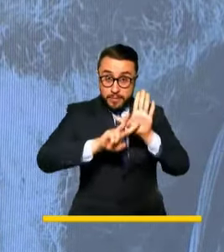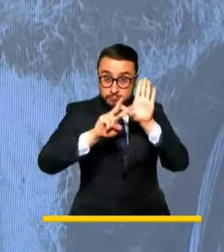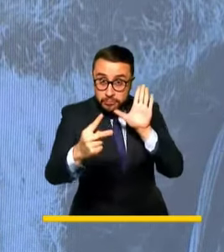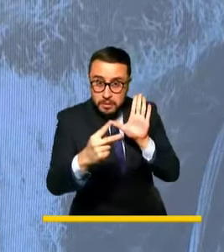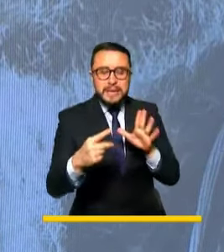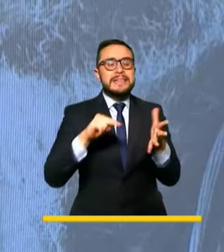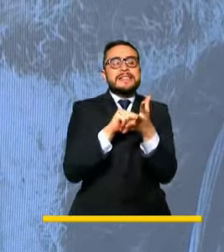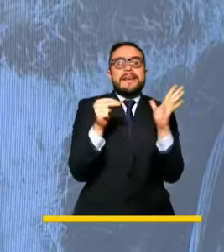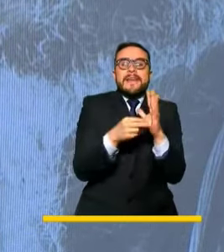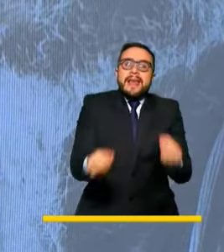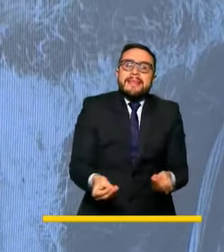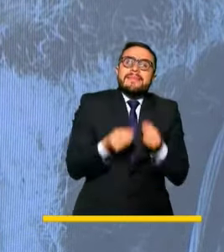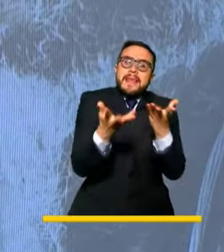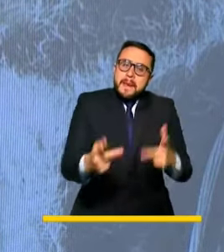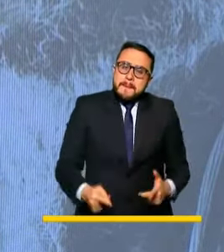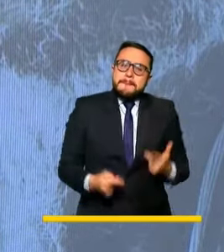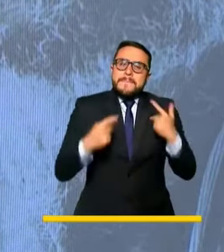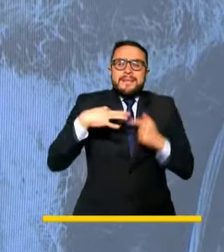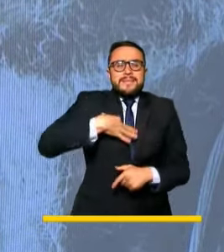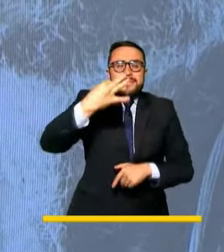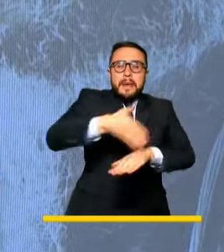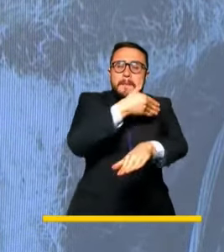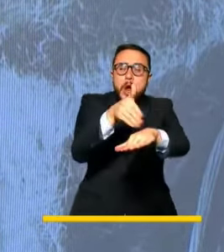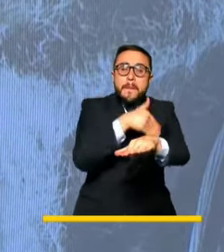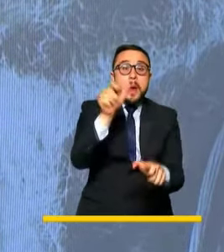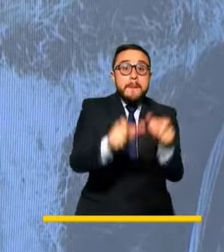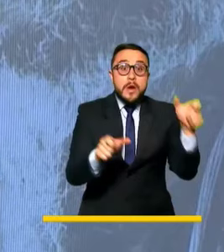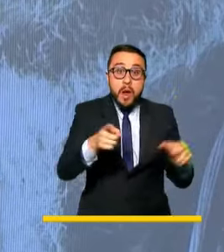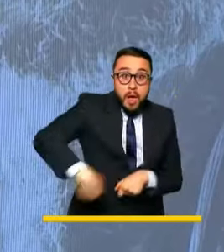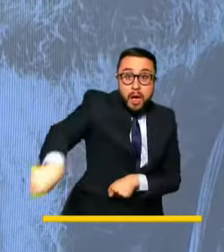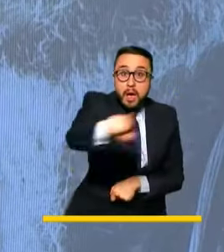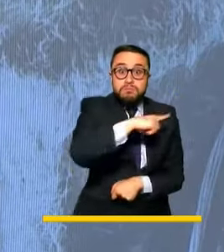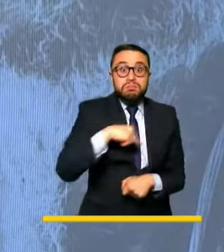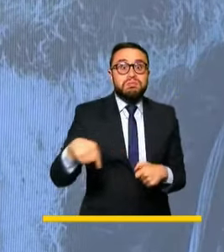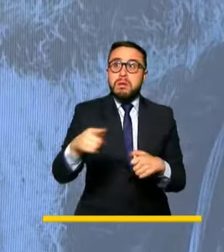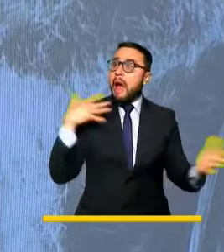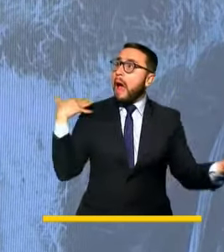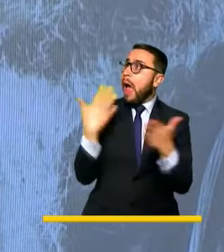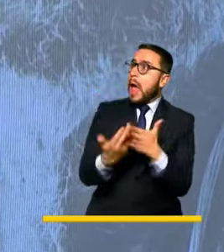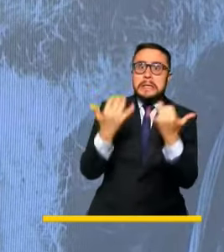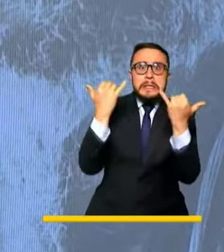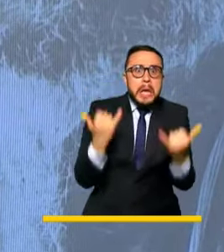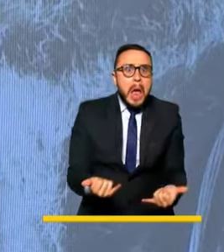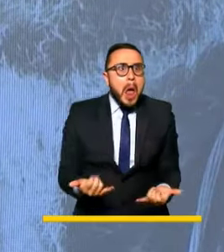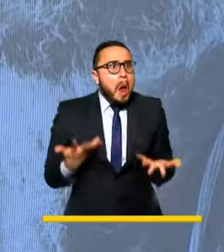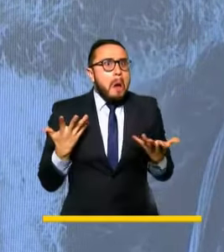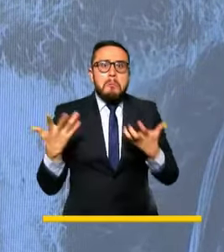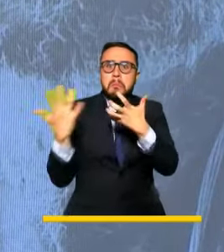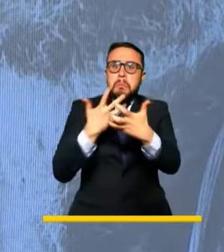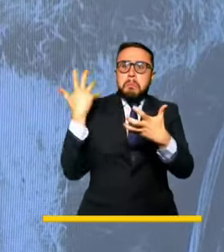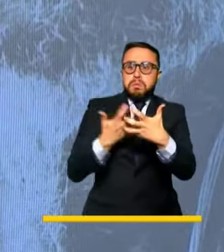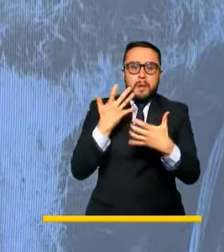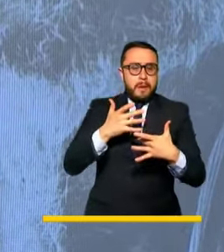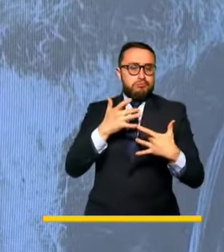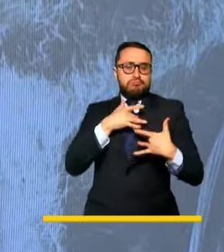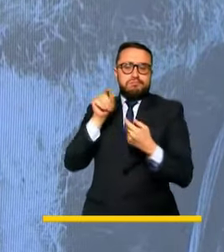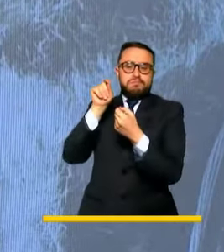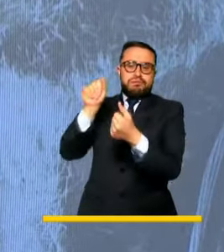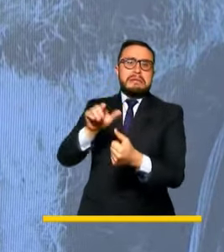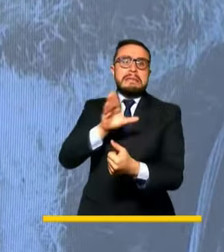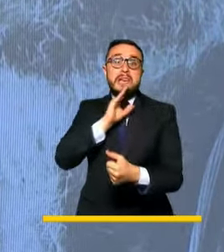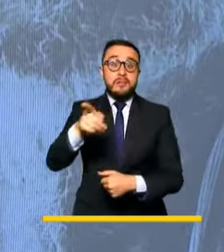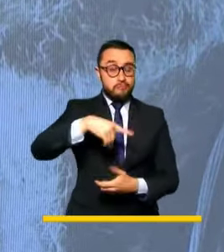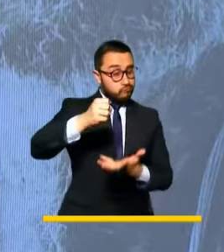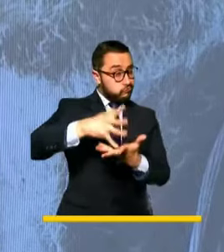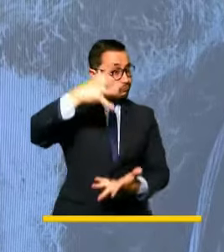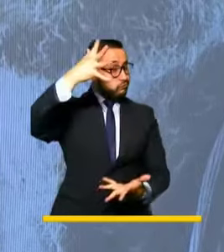millones de personas que hasta hoy no se han beneficiado de un sistema que subsidia a quienes más tienen, a